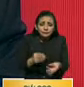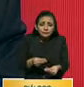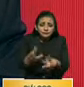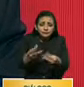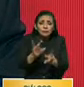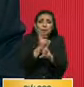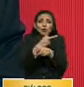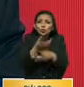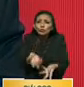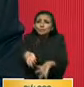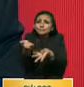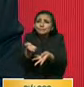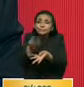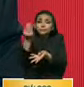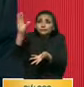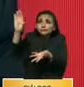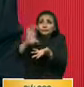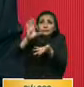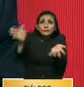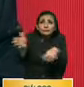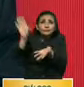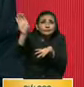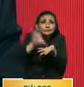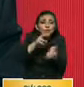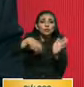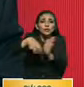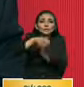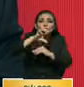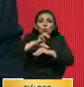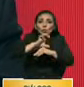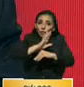exportación, de la inversión y del turismo en el Ecuador.